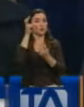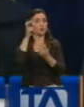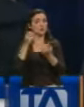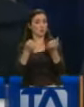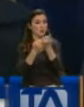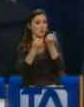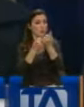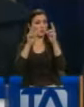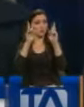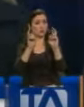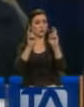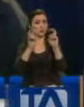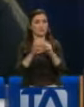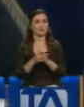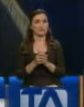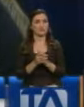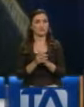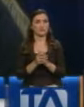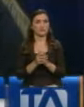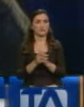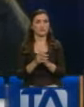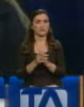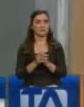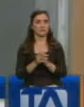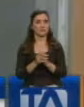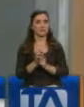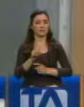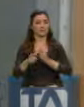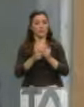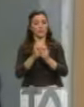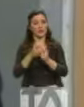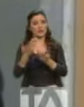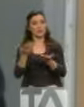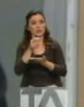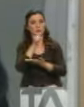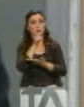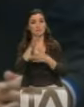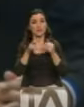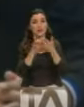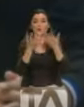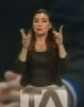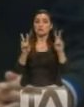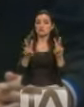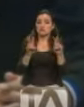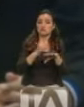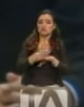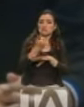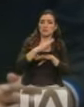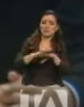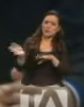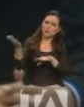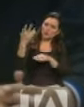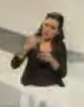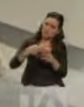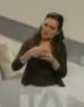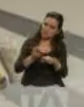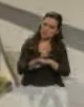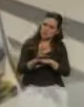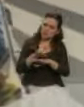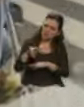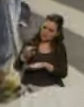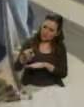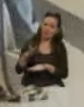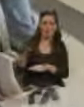de sector privado de comercio. Las autoridades invitan a todos a ser parte y utilizar los servicios